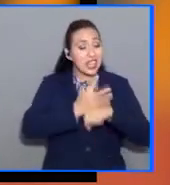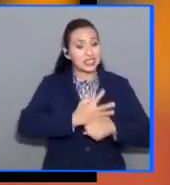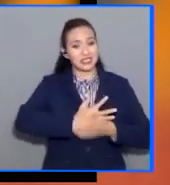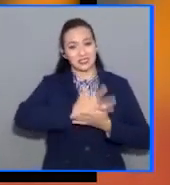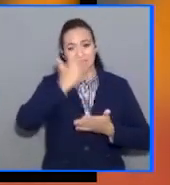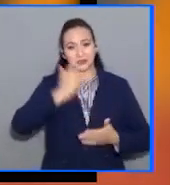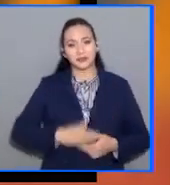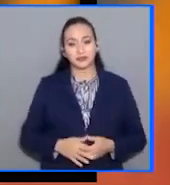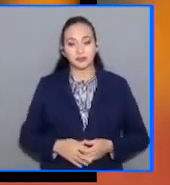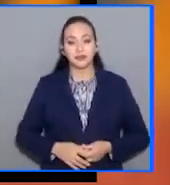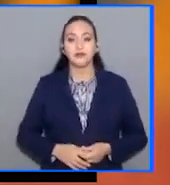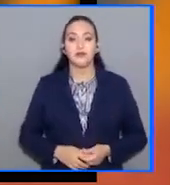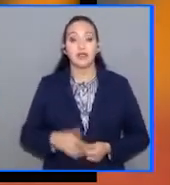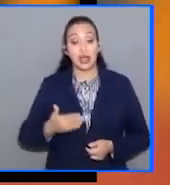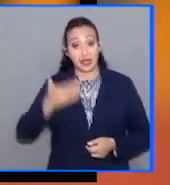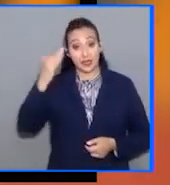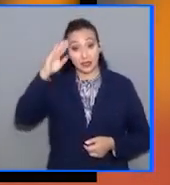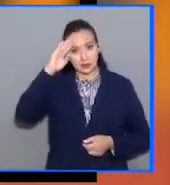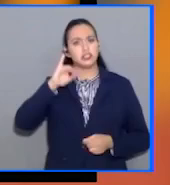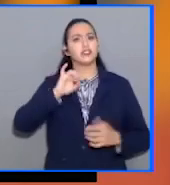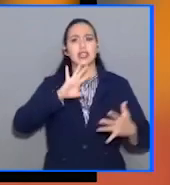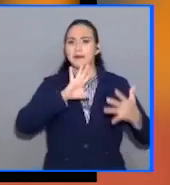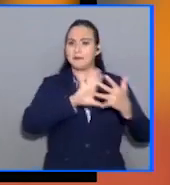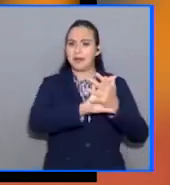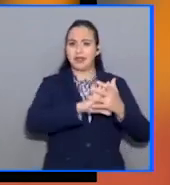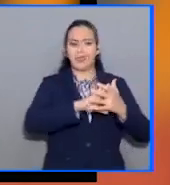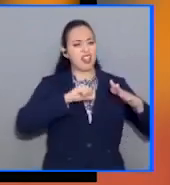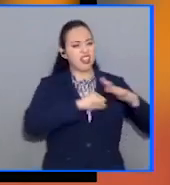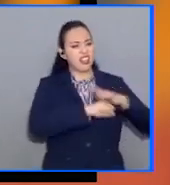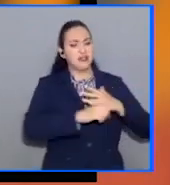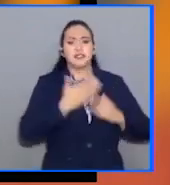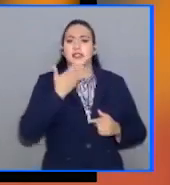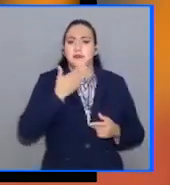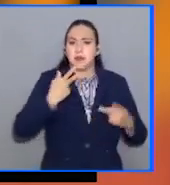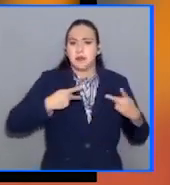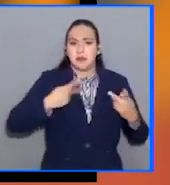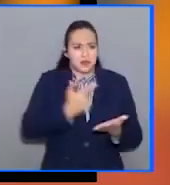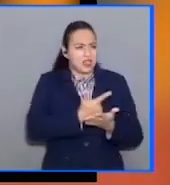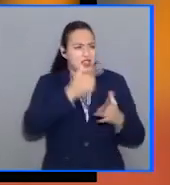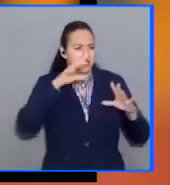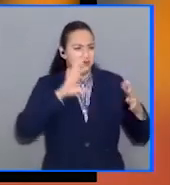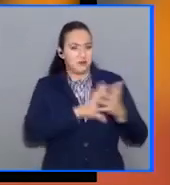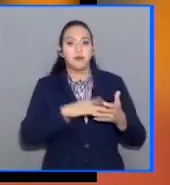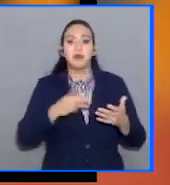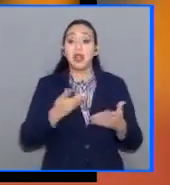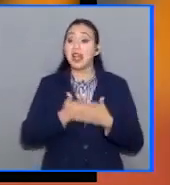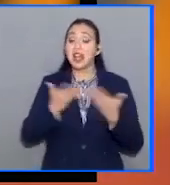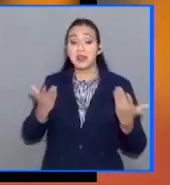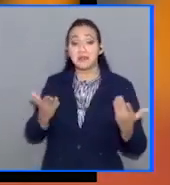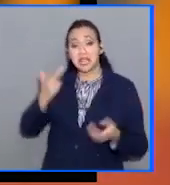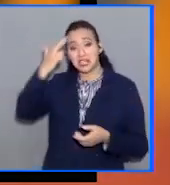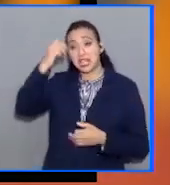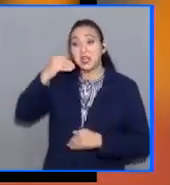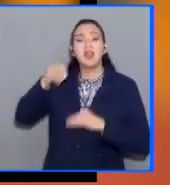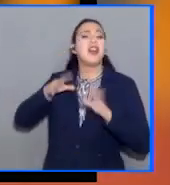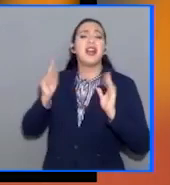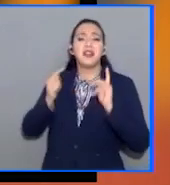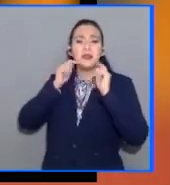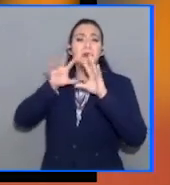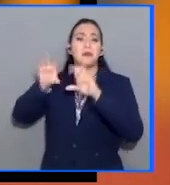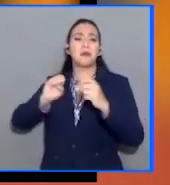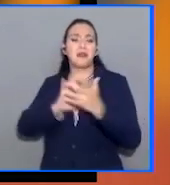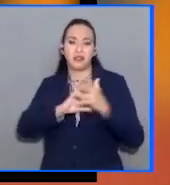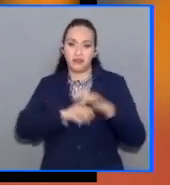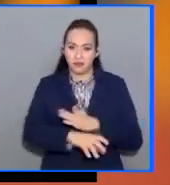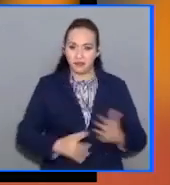más garantista del mundo, pero el hecho de que haya nacido con esta maldición el sistema